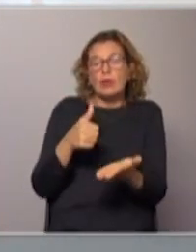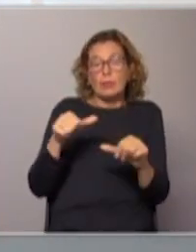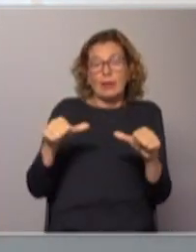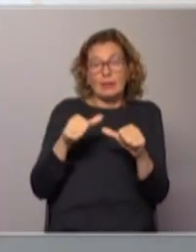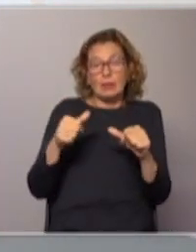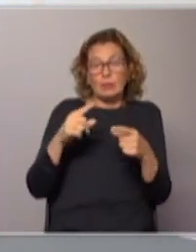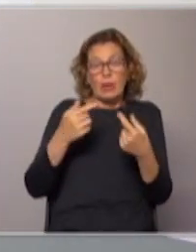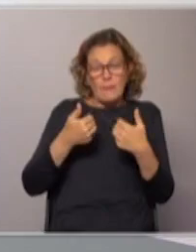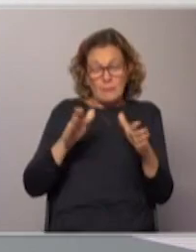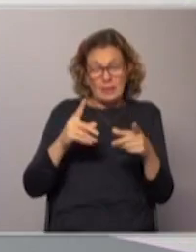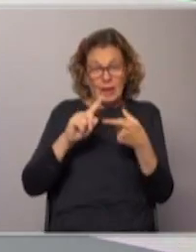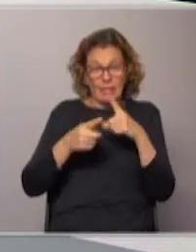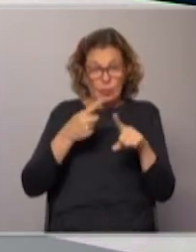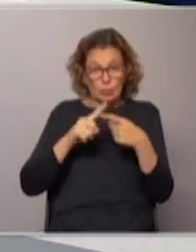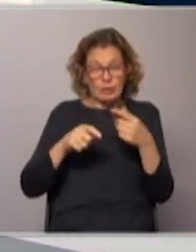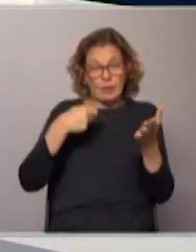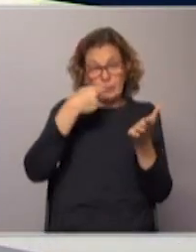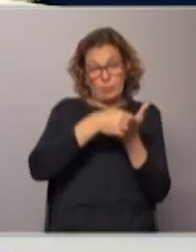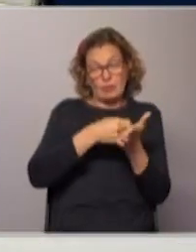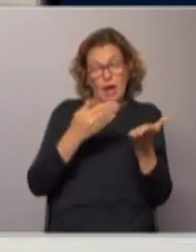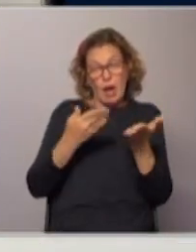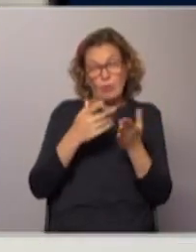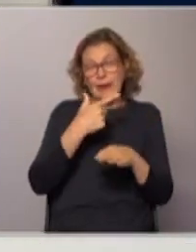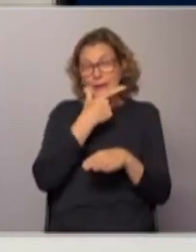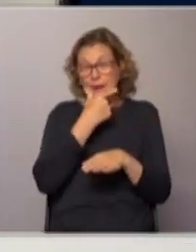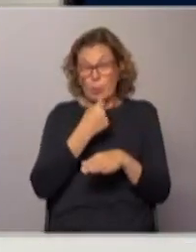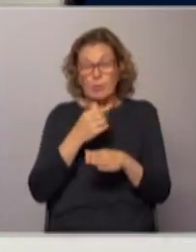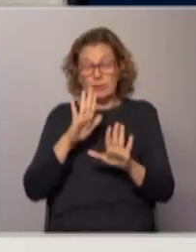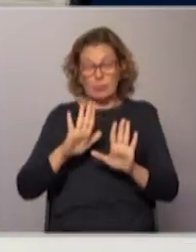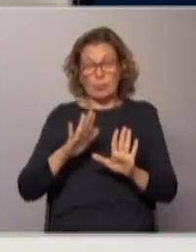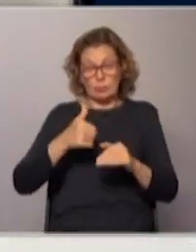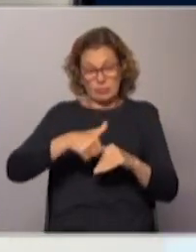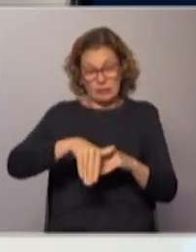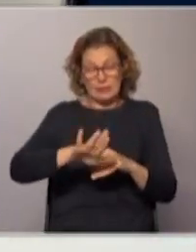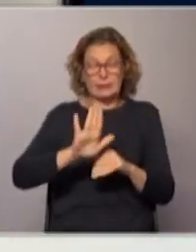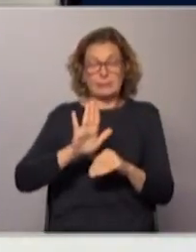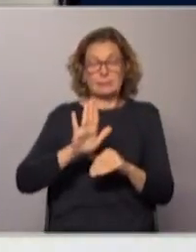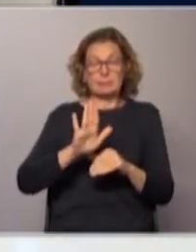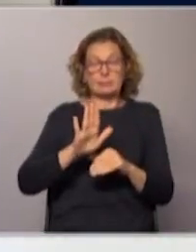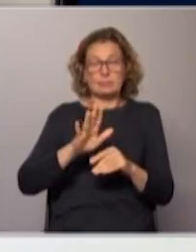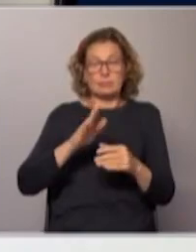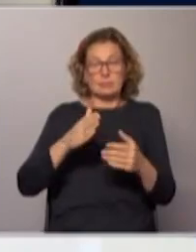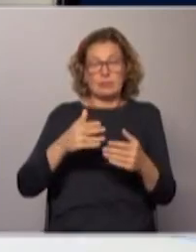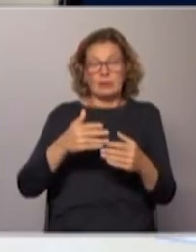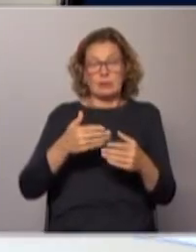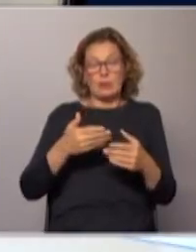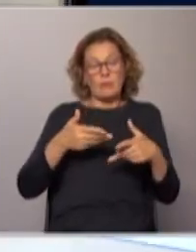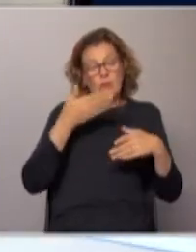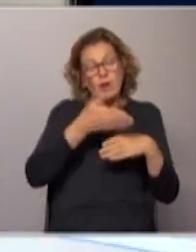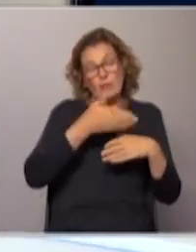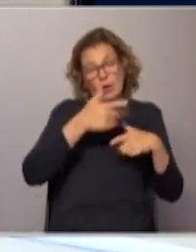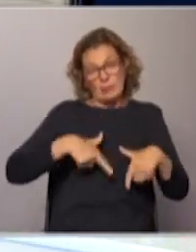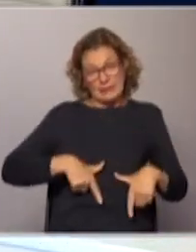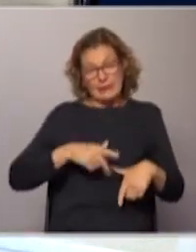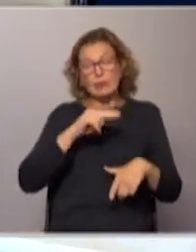hacer cuando se empieza a discutir el presupuesto nosotros ahora tenemos hasta el jueves siguen las las comparecencias de ministerios el